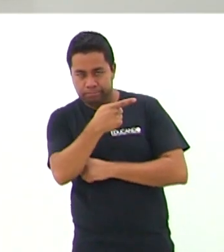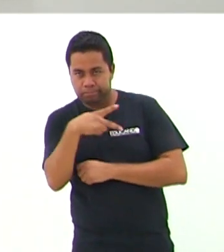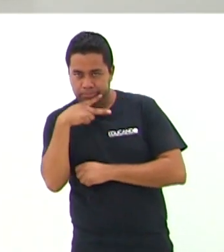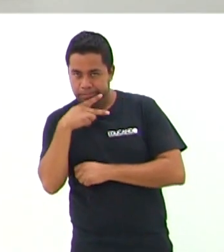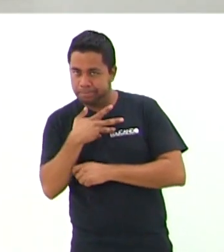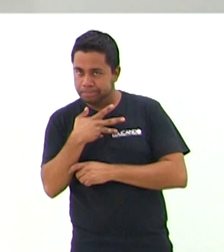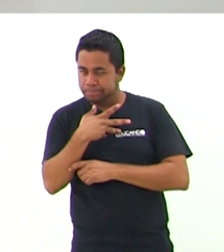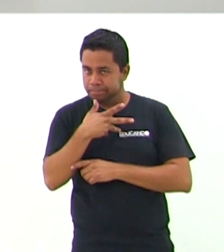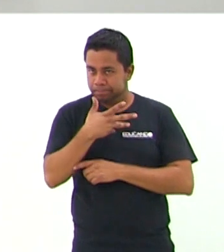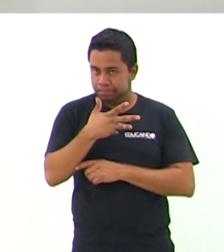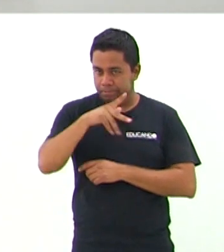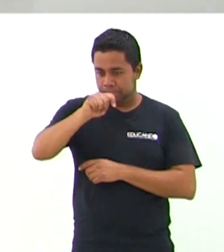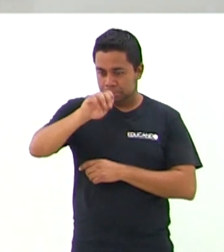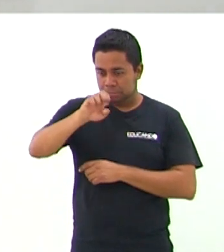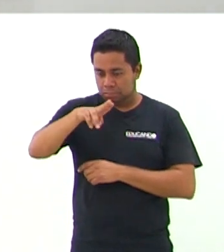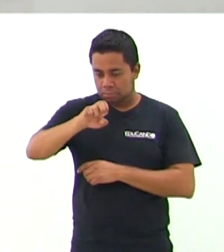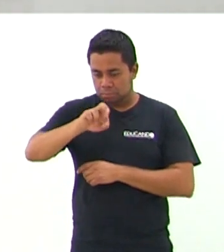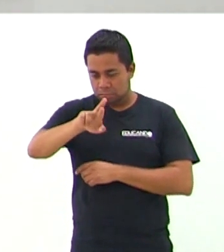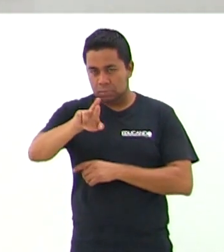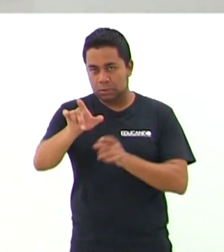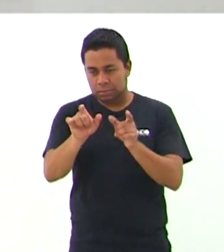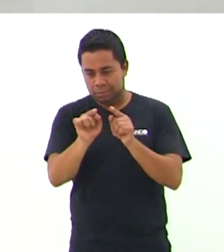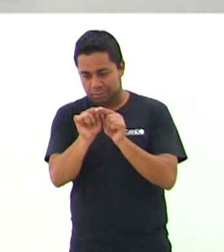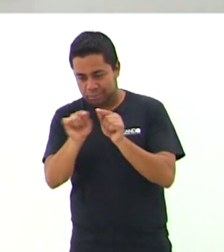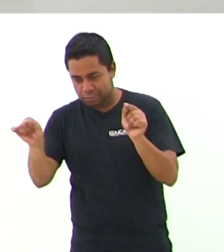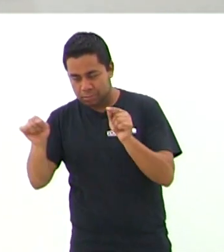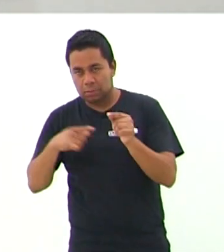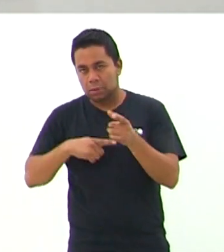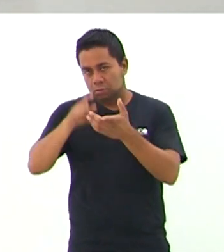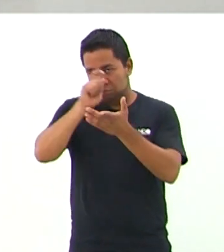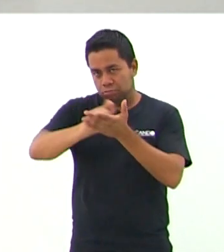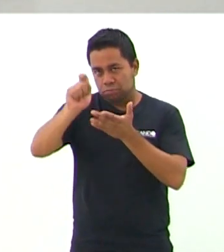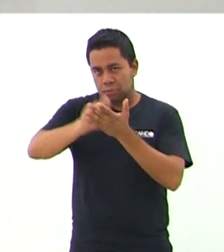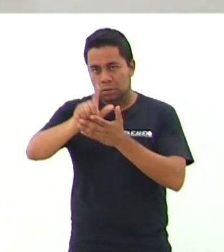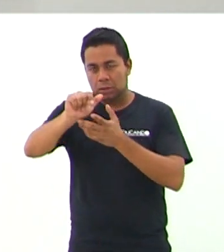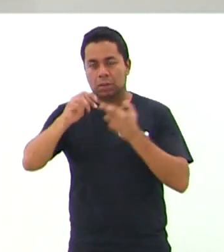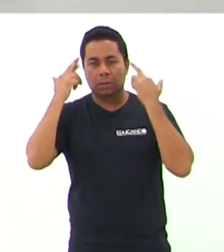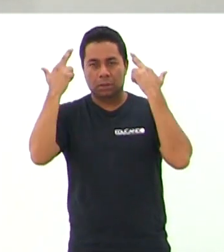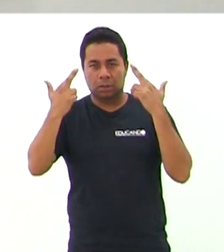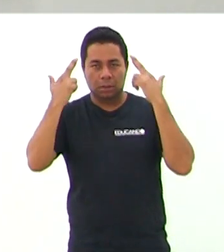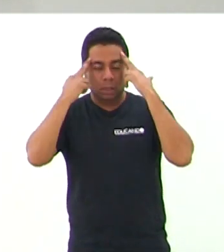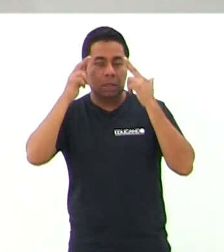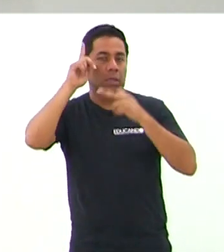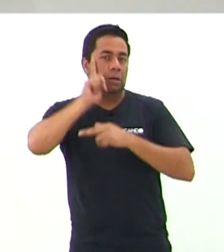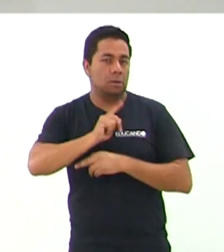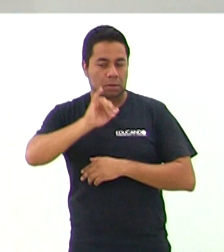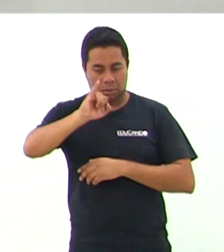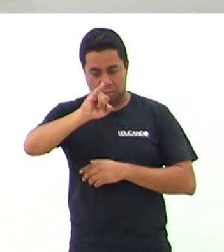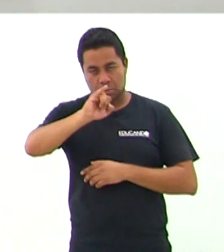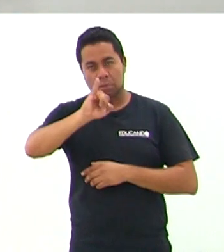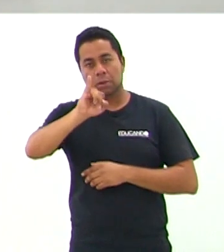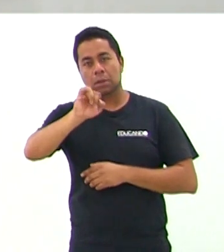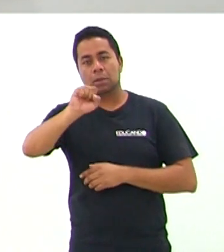y anotamos en la línea, la reina Isabel de Inglaterra